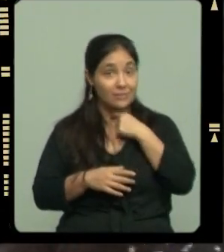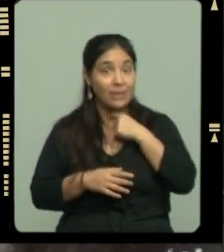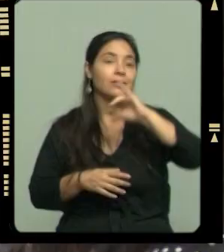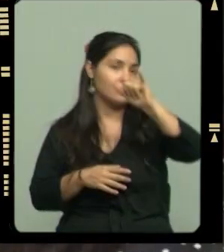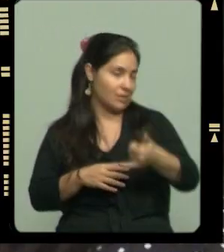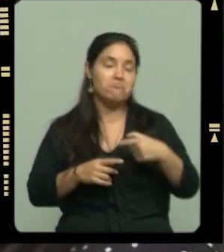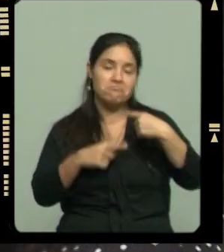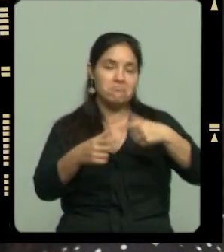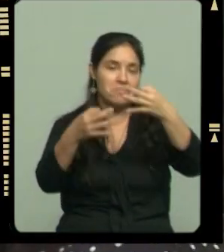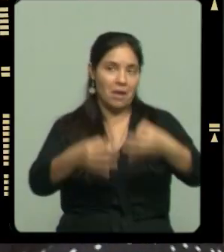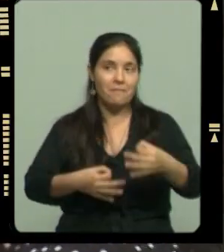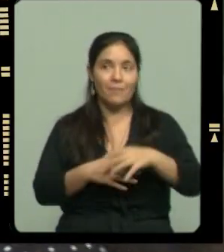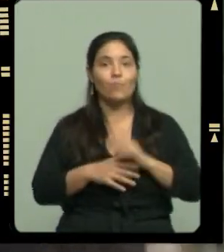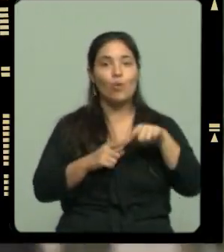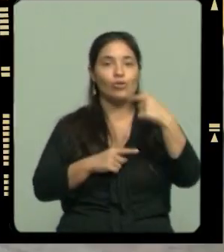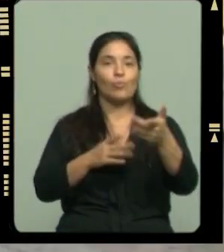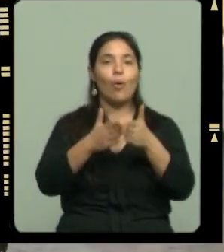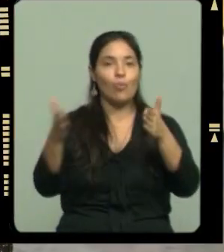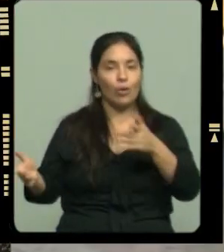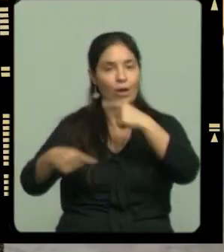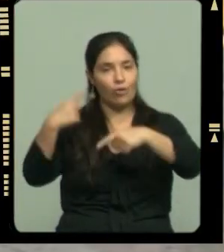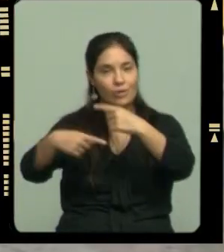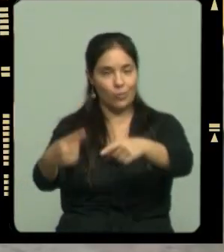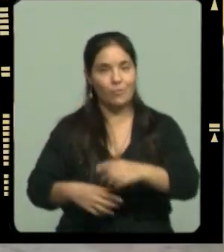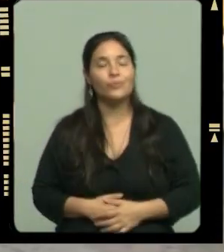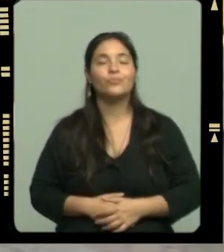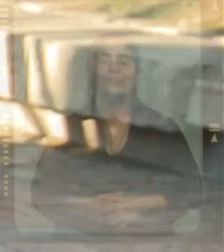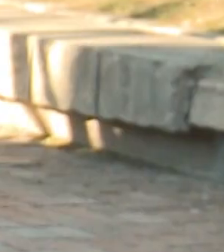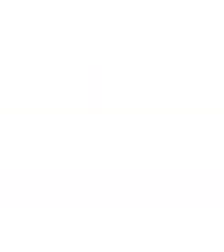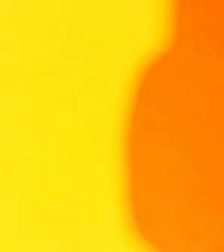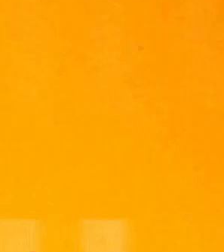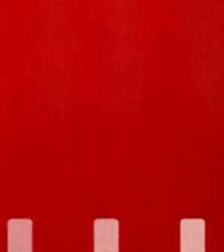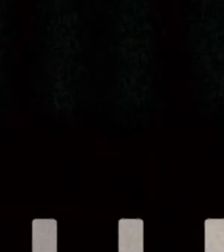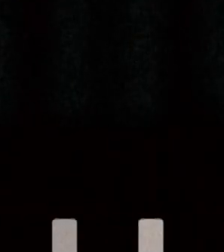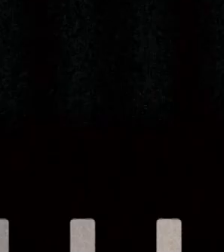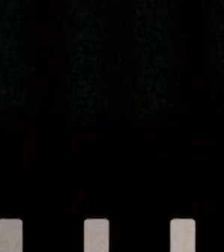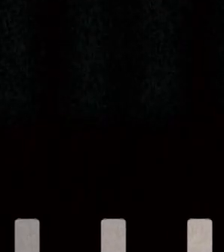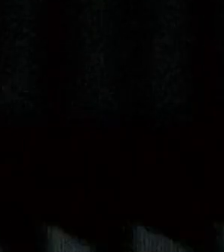Ha cambiado mucho, así que está bueno. Bueno, hay que meterse. Lo decimos en el otro bloque, lo contamos. Dale. ¿Te parece?